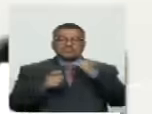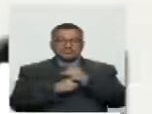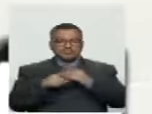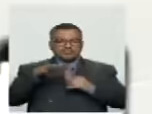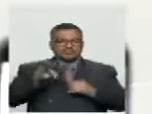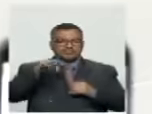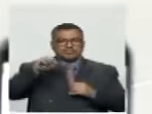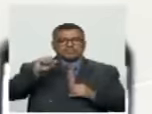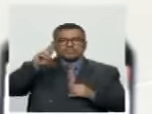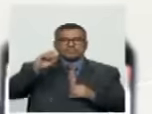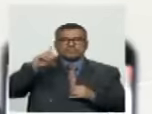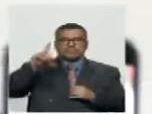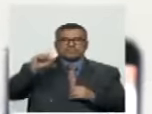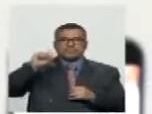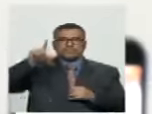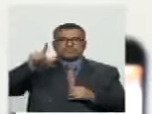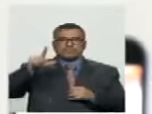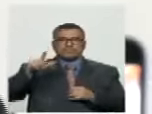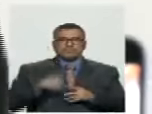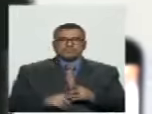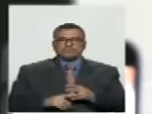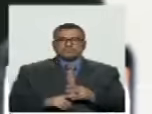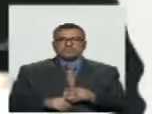Tecnofeudalismo. Tres